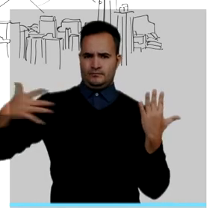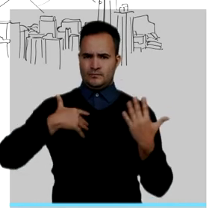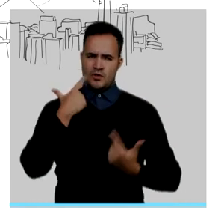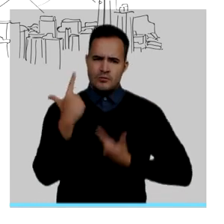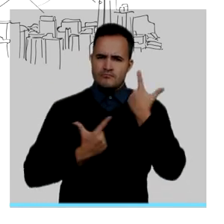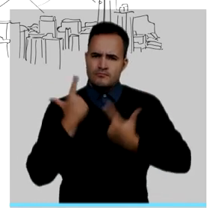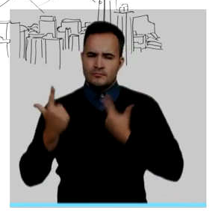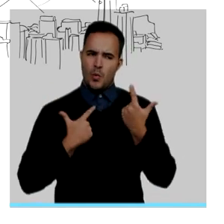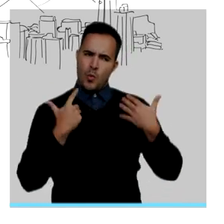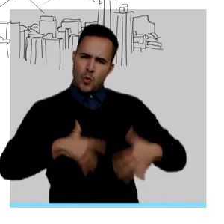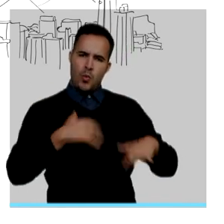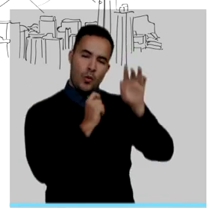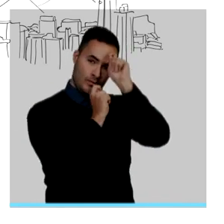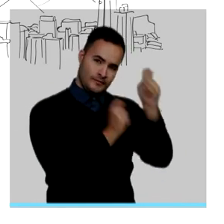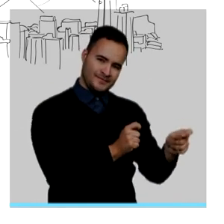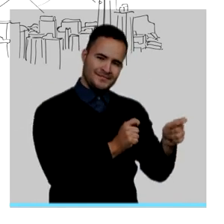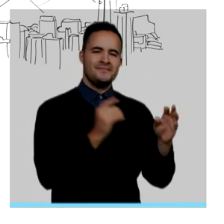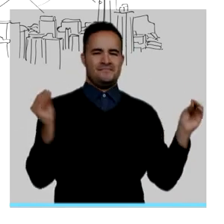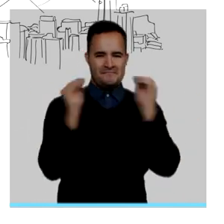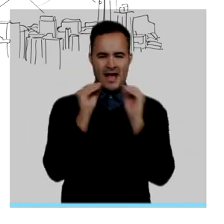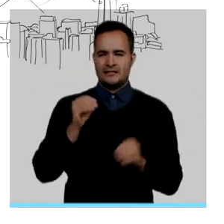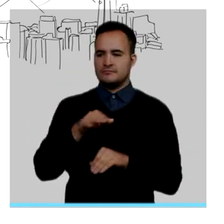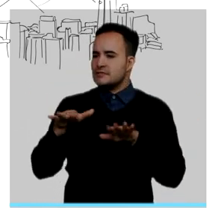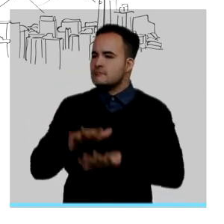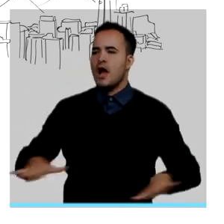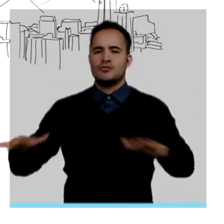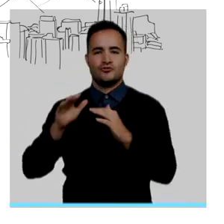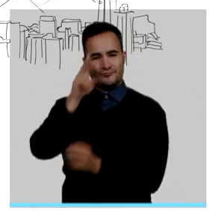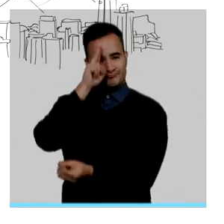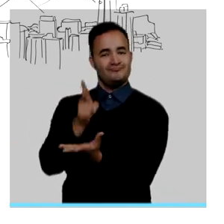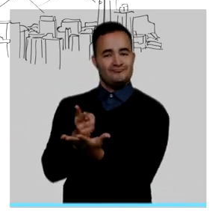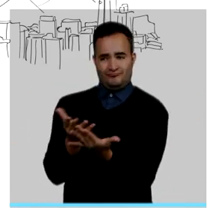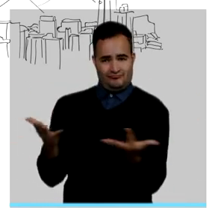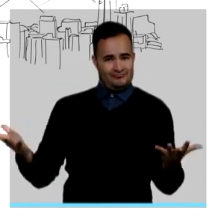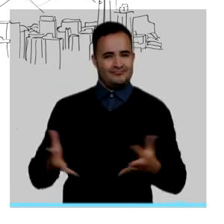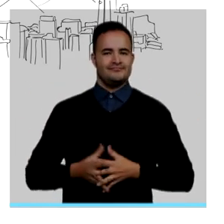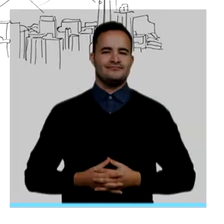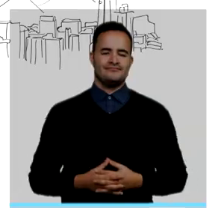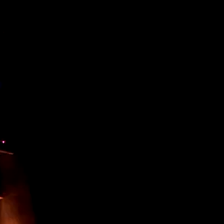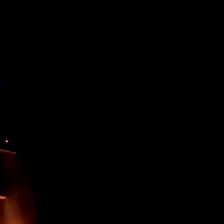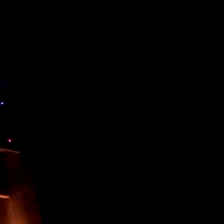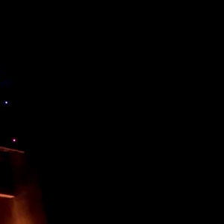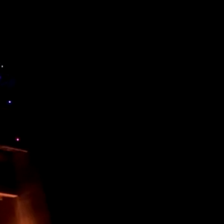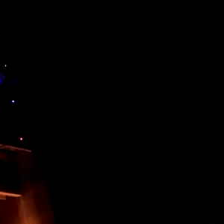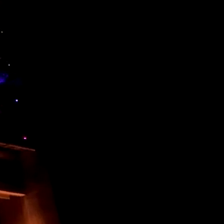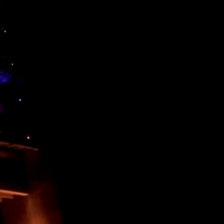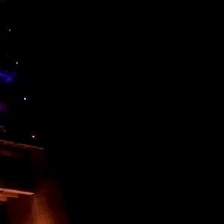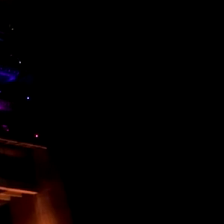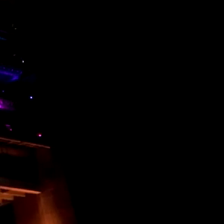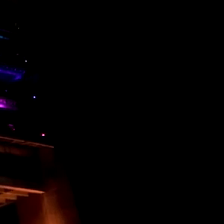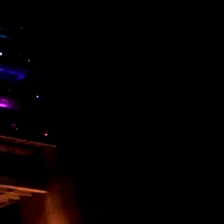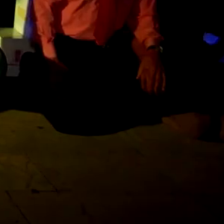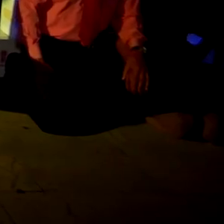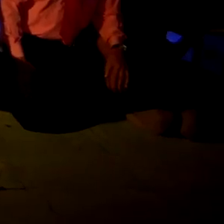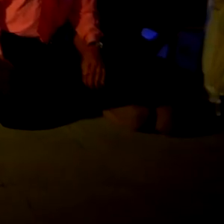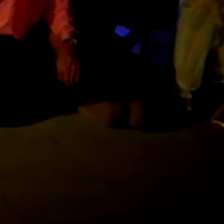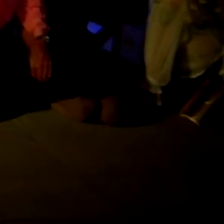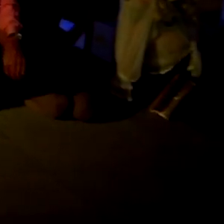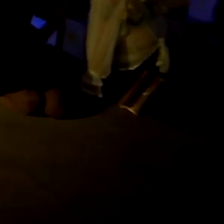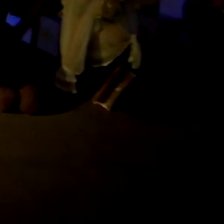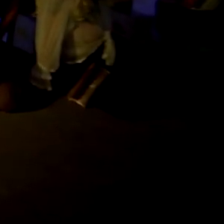las luchas LGBTIQ+, sino también la diversidad del espacio público.